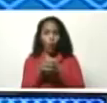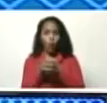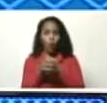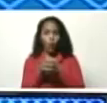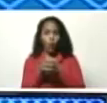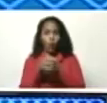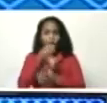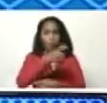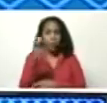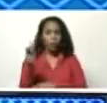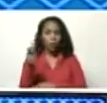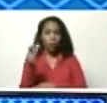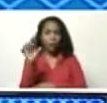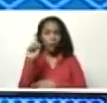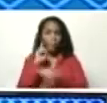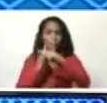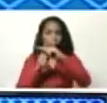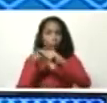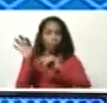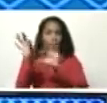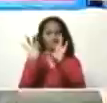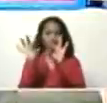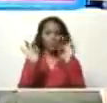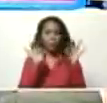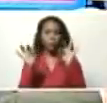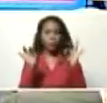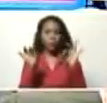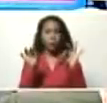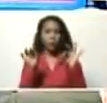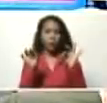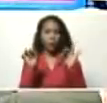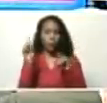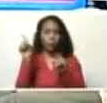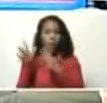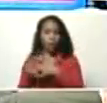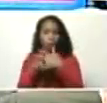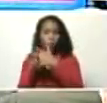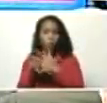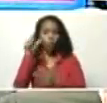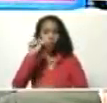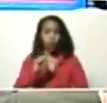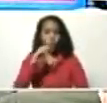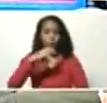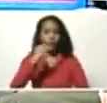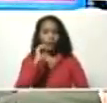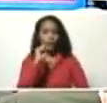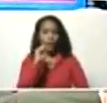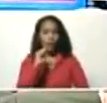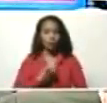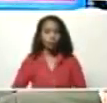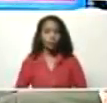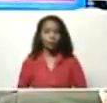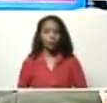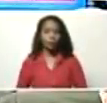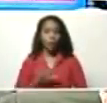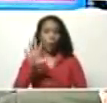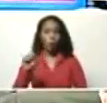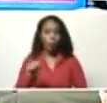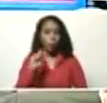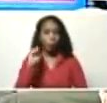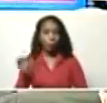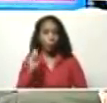de agentes captados por el Pentágono, el Comando Sur, la CIA, comprados,